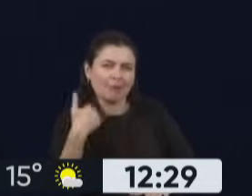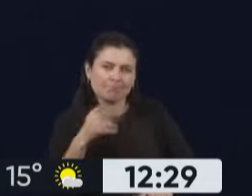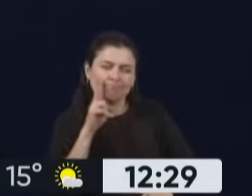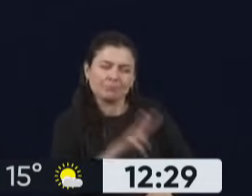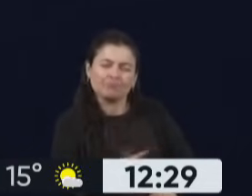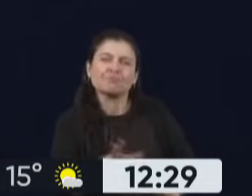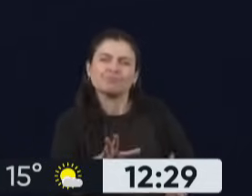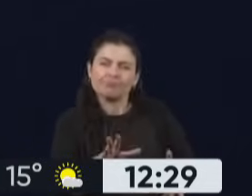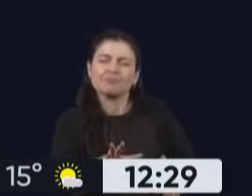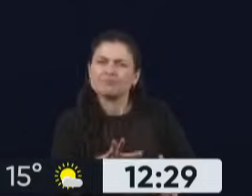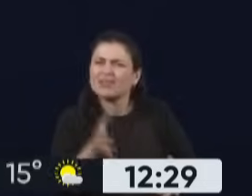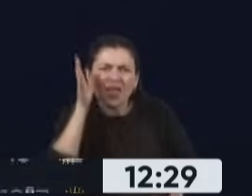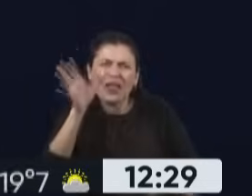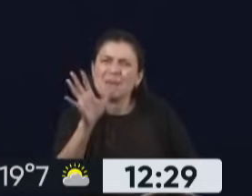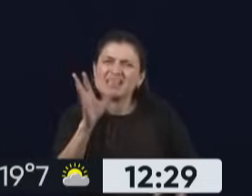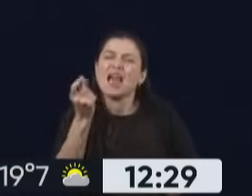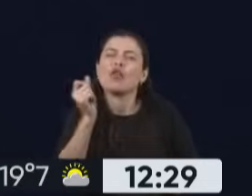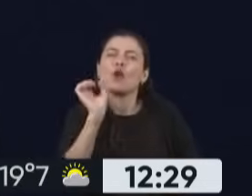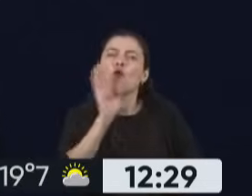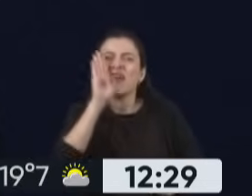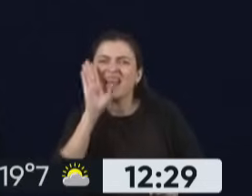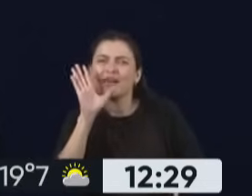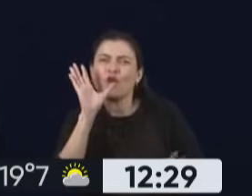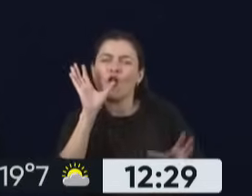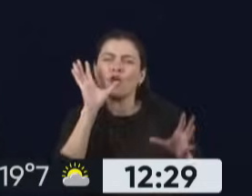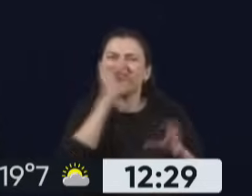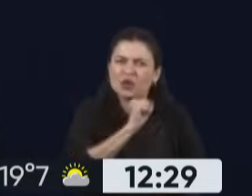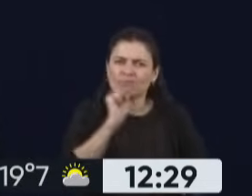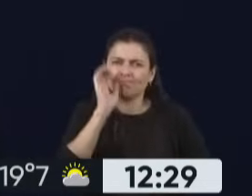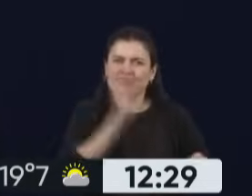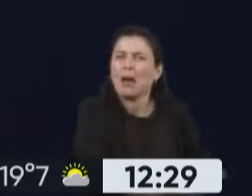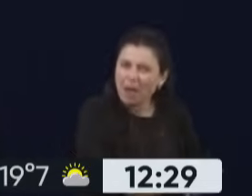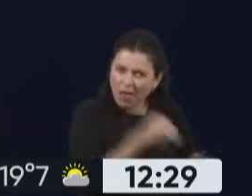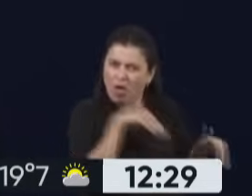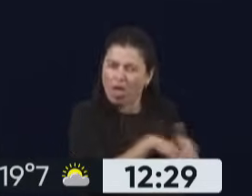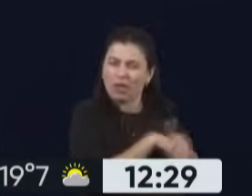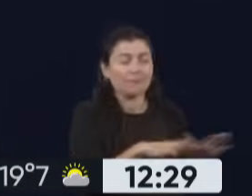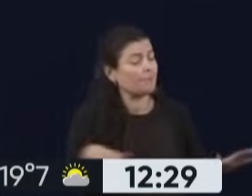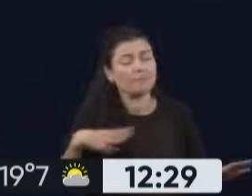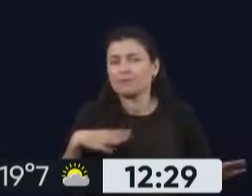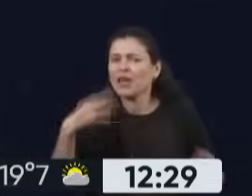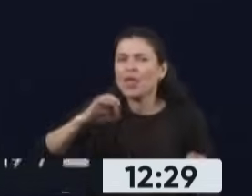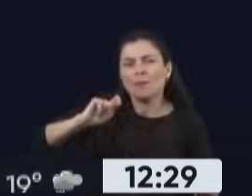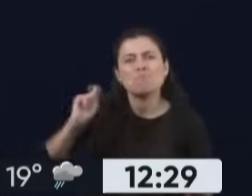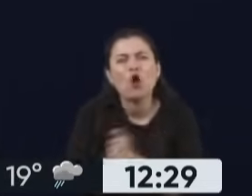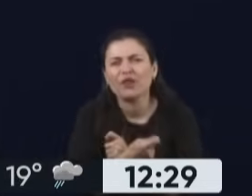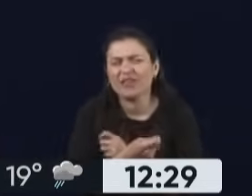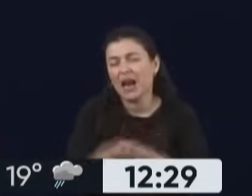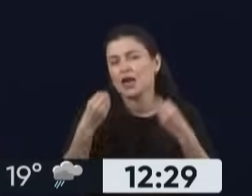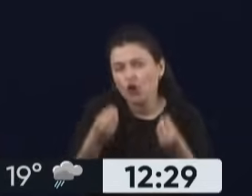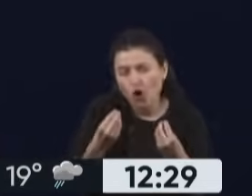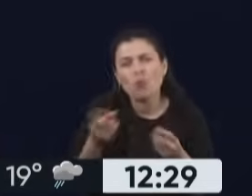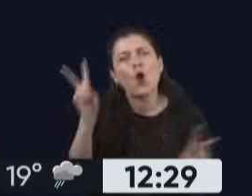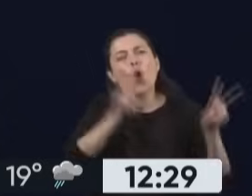porcentaje alto de informalidad que tenemos y la necesidad de recalibrar el entendimiento de los riesgos hacia las